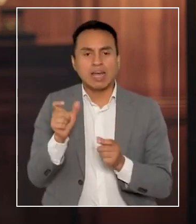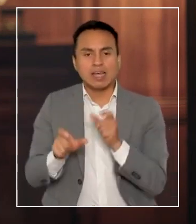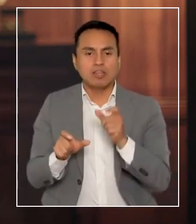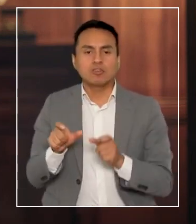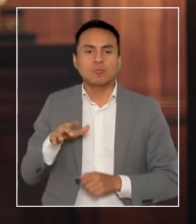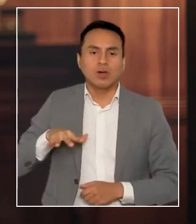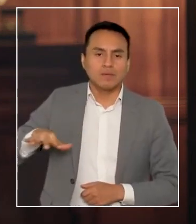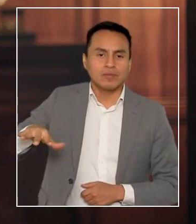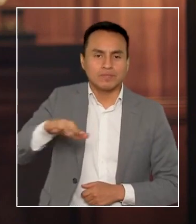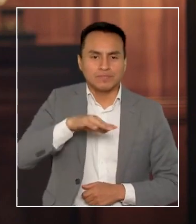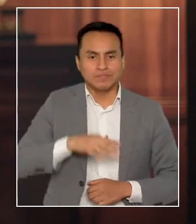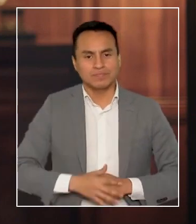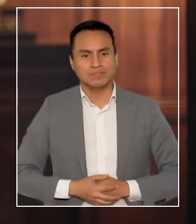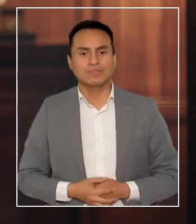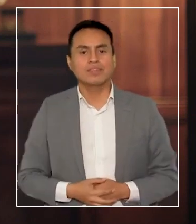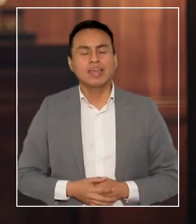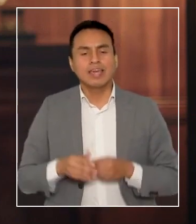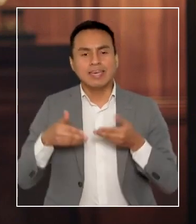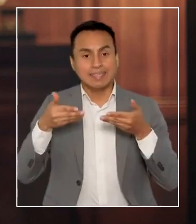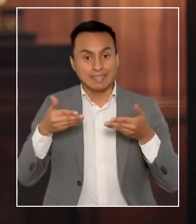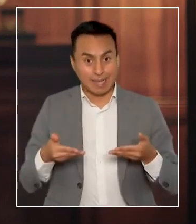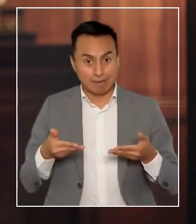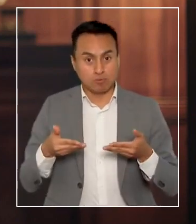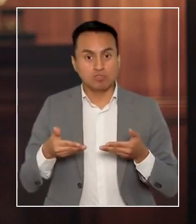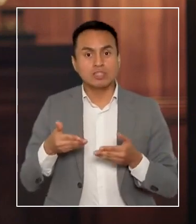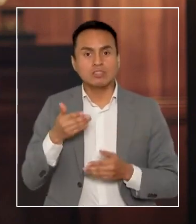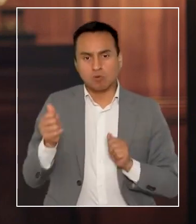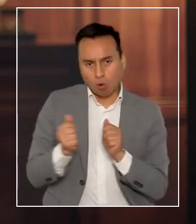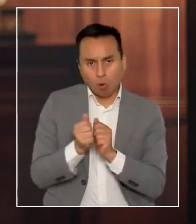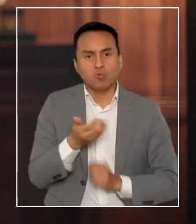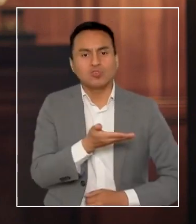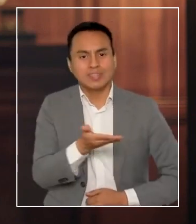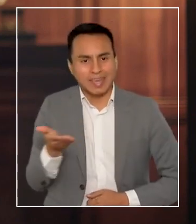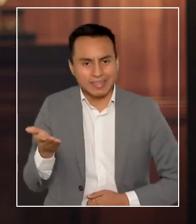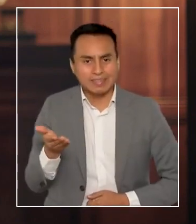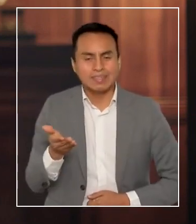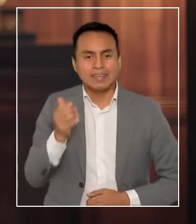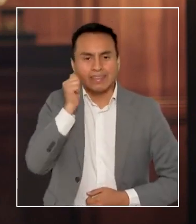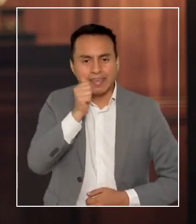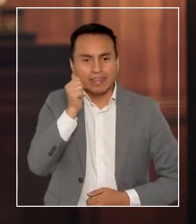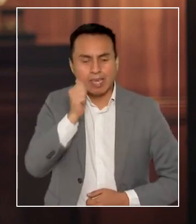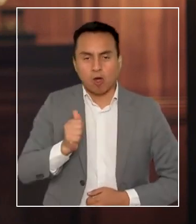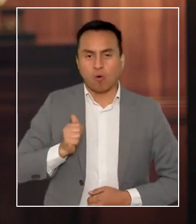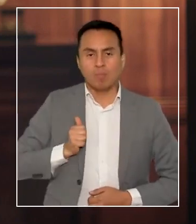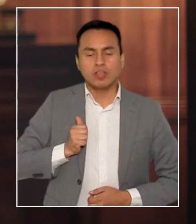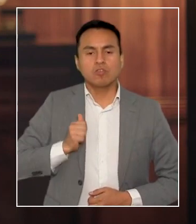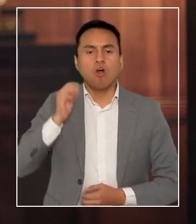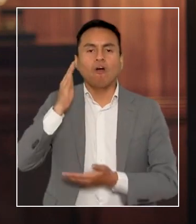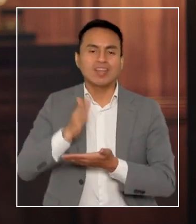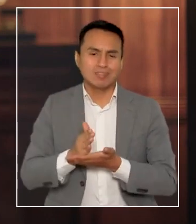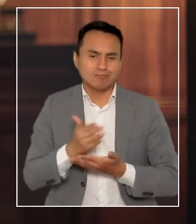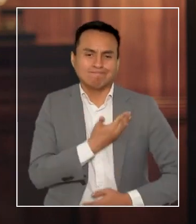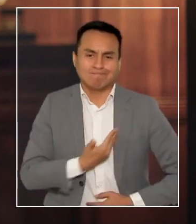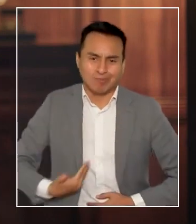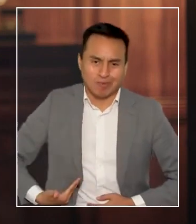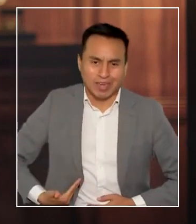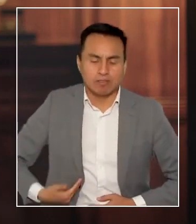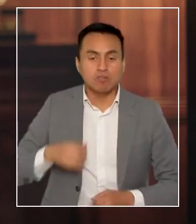de nuestro pueblo estamos y estaremos con ustedes cada día cumpliendo con nuestra obligación como gobierno